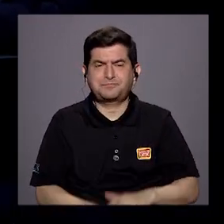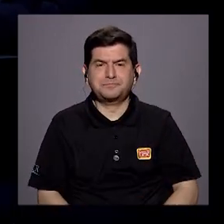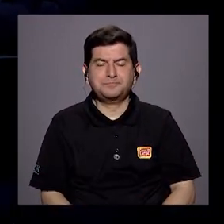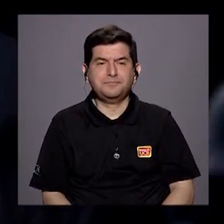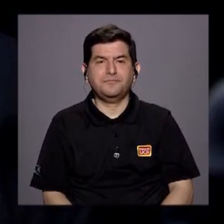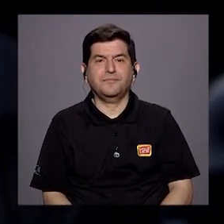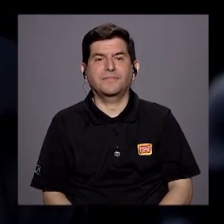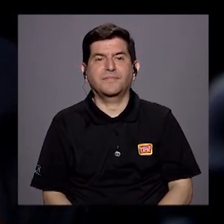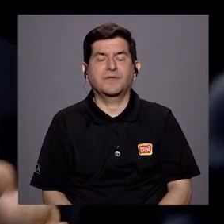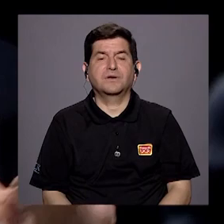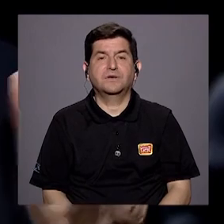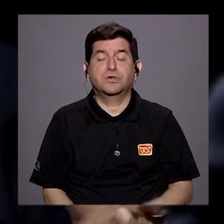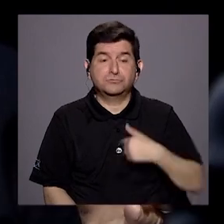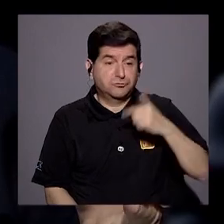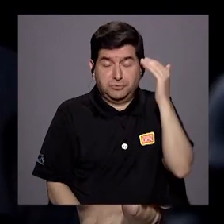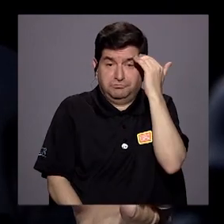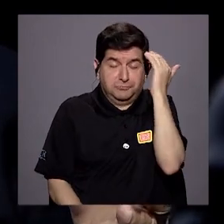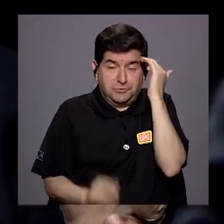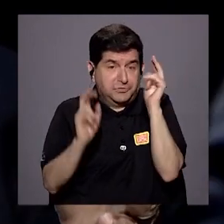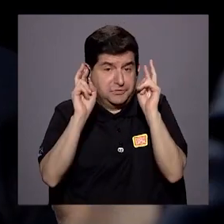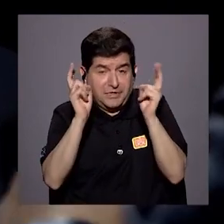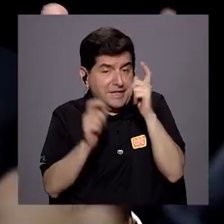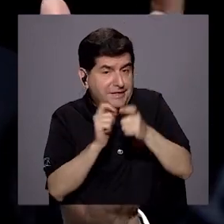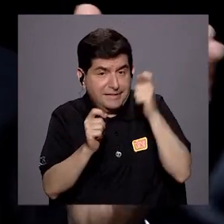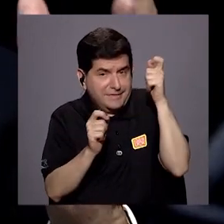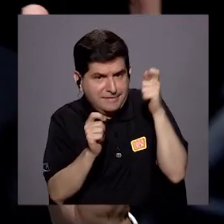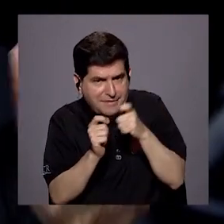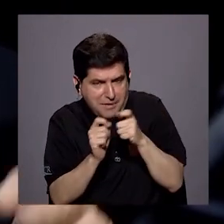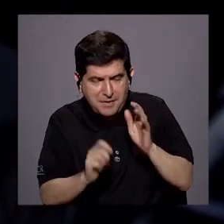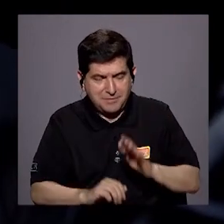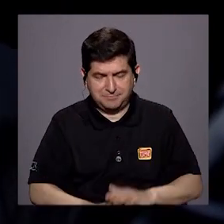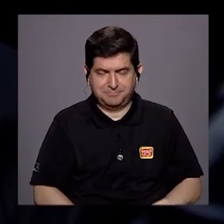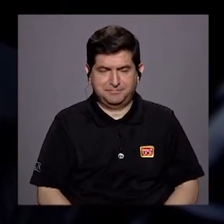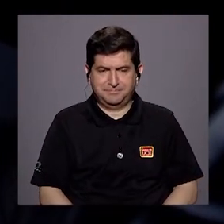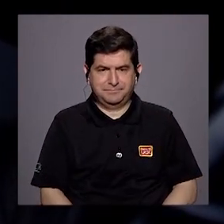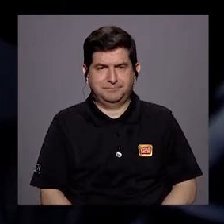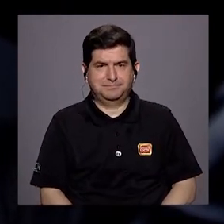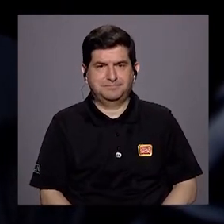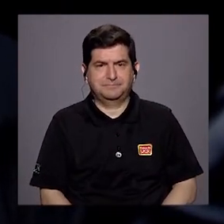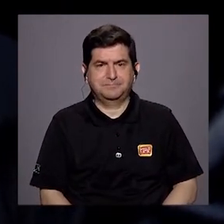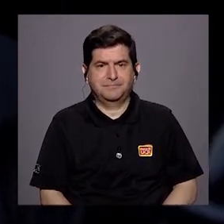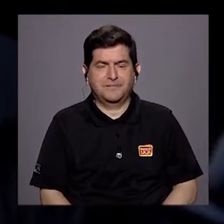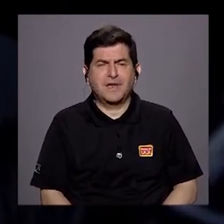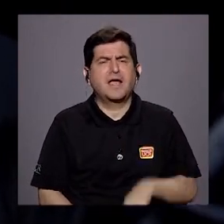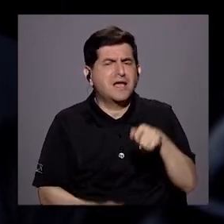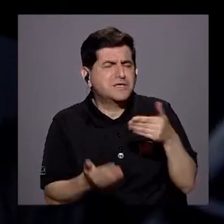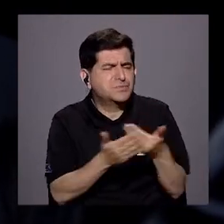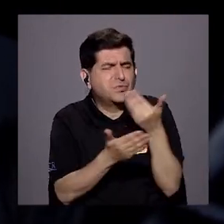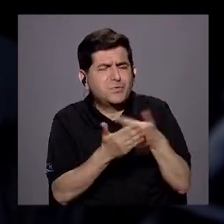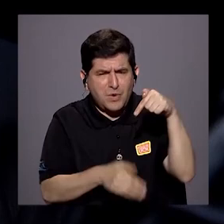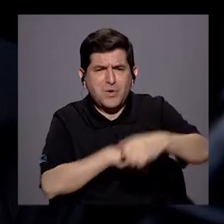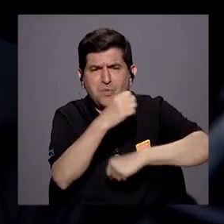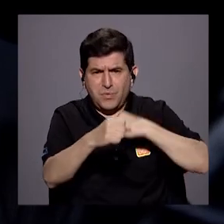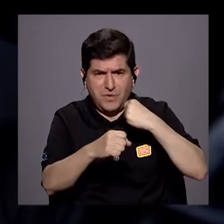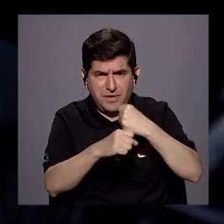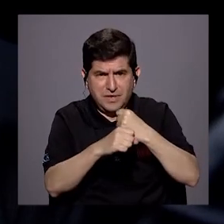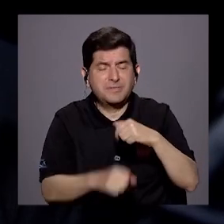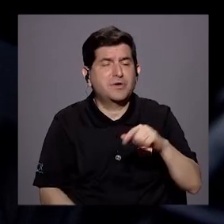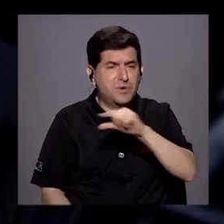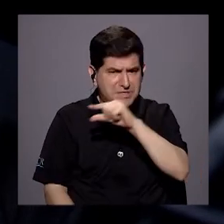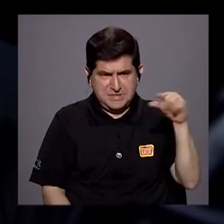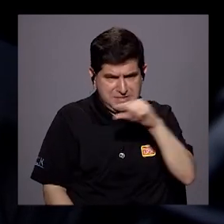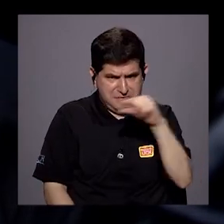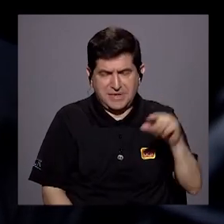bueno yo conozco el tema es específico y la verdad es que es un